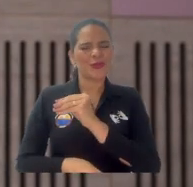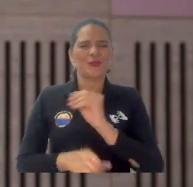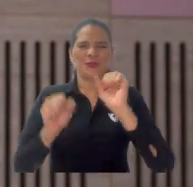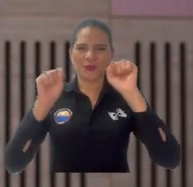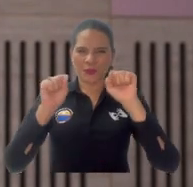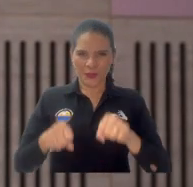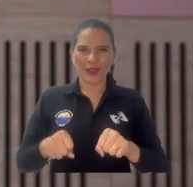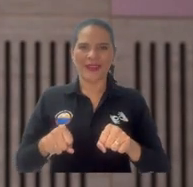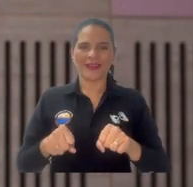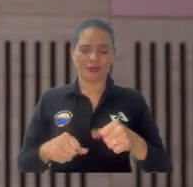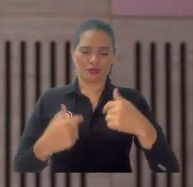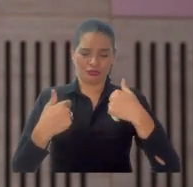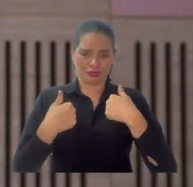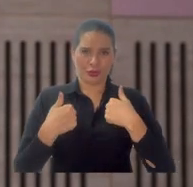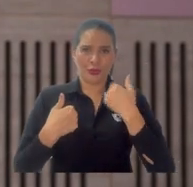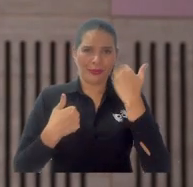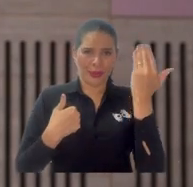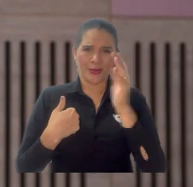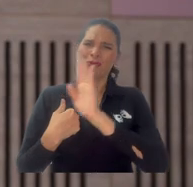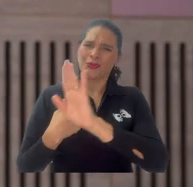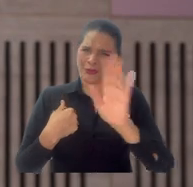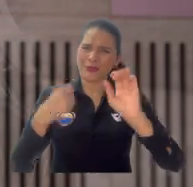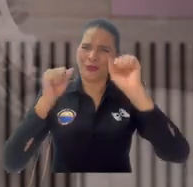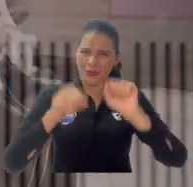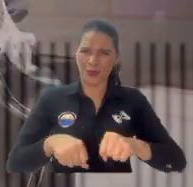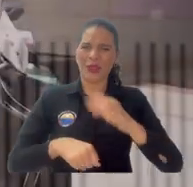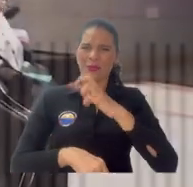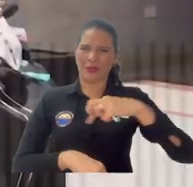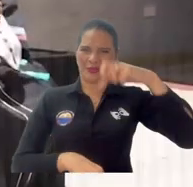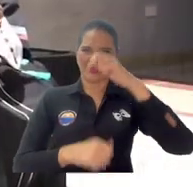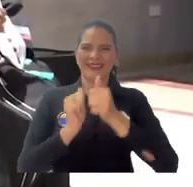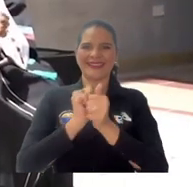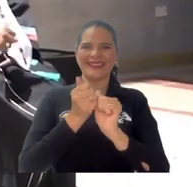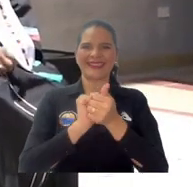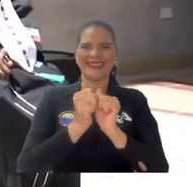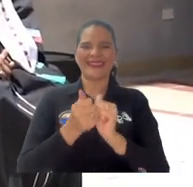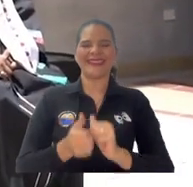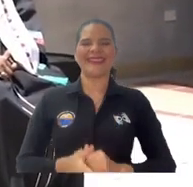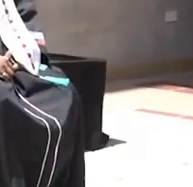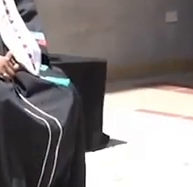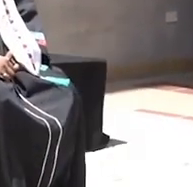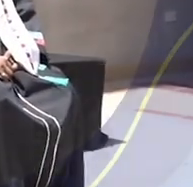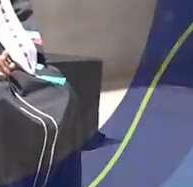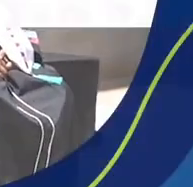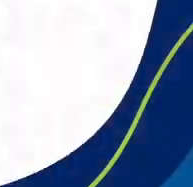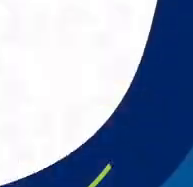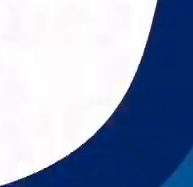que crean que hoy, como yo, sean también profesionales en deportes.